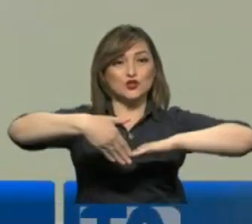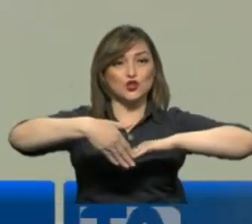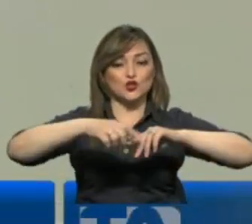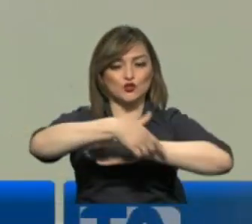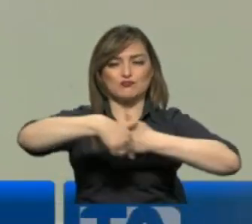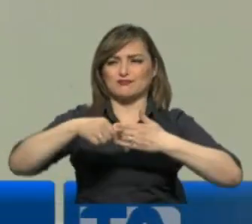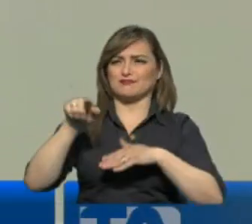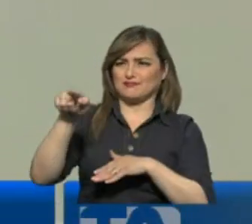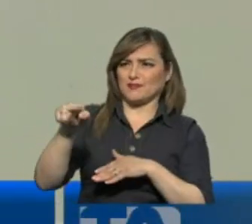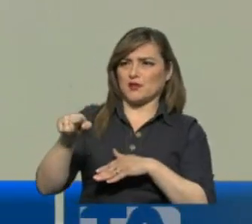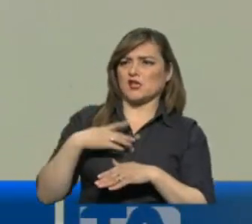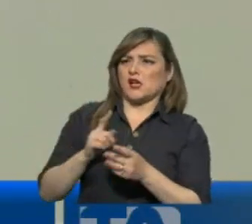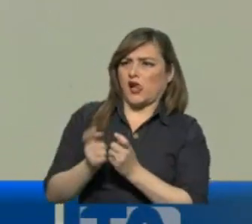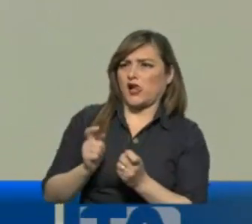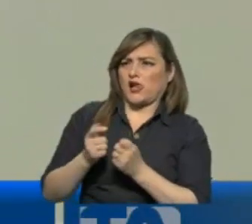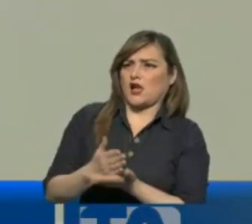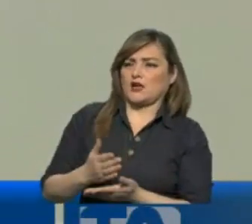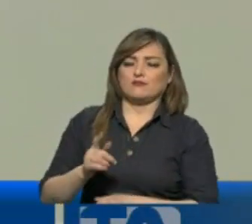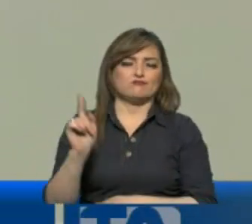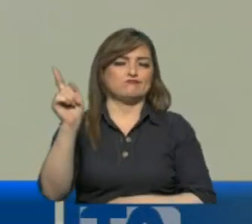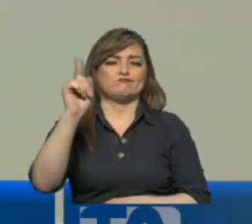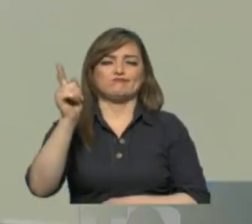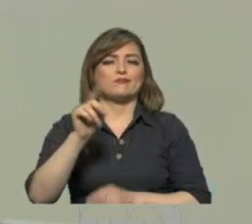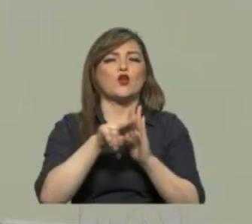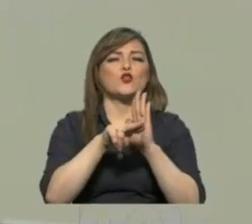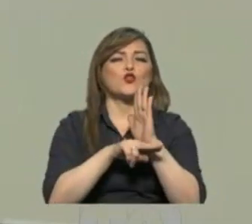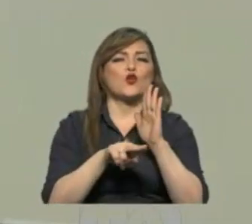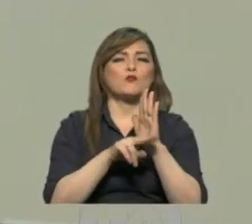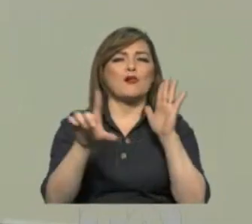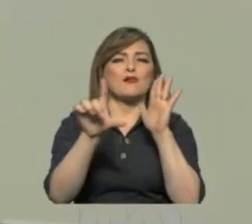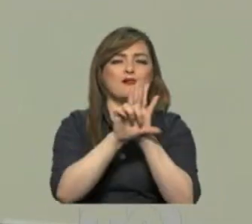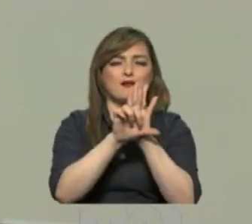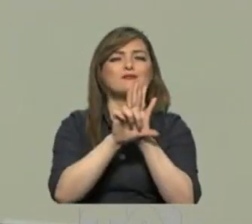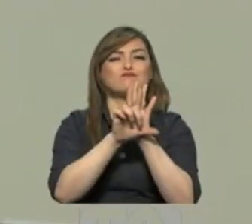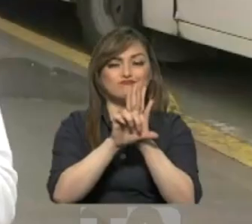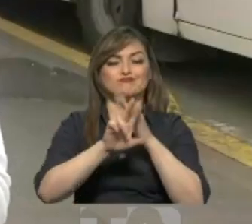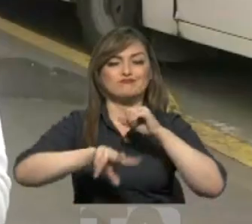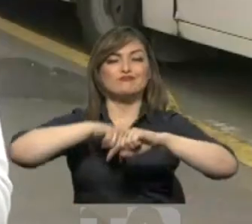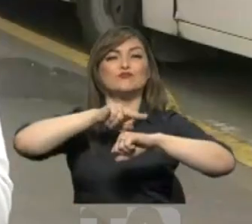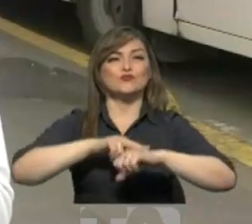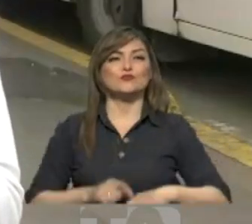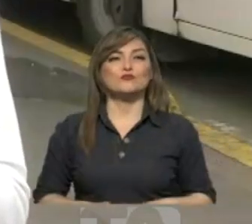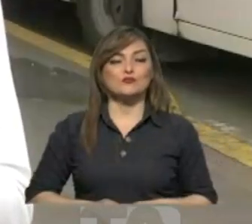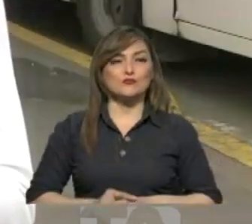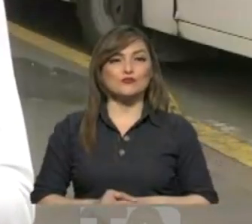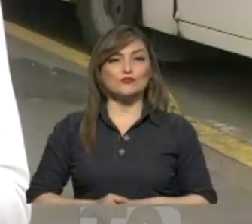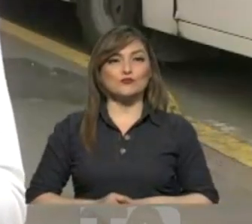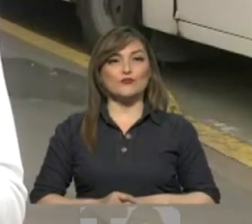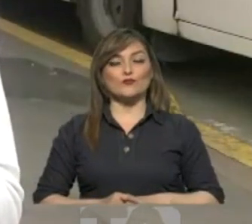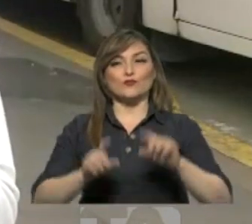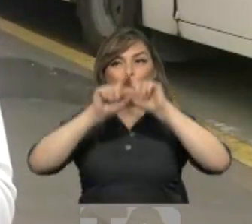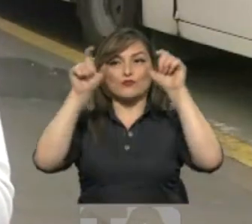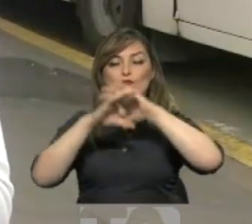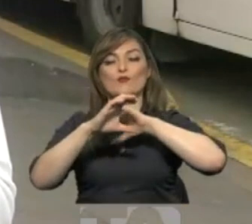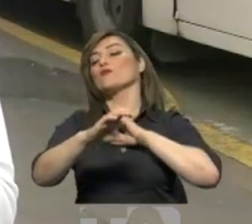se va a ceder en ese concurso, porque también está enmarcado dentro de la norma jurídica local y nacional. Por su parte, los